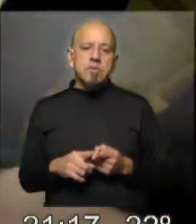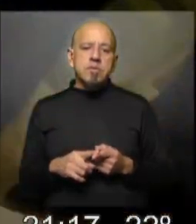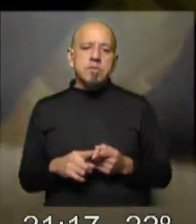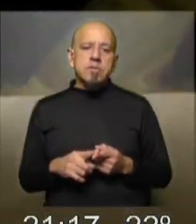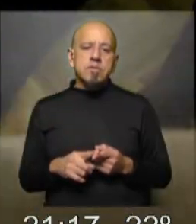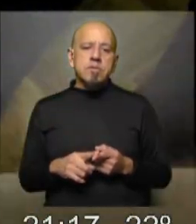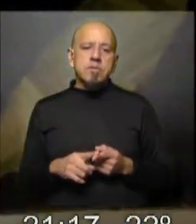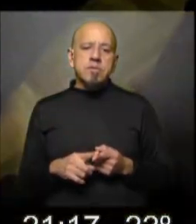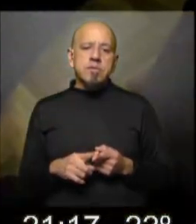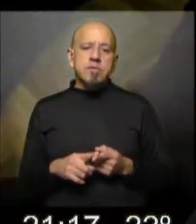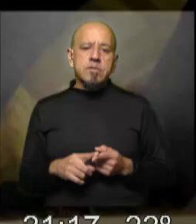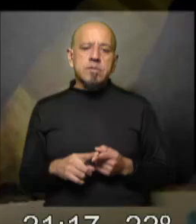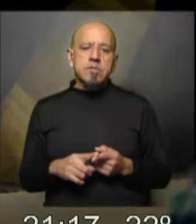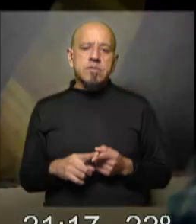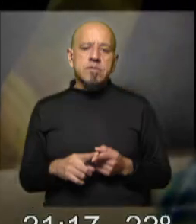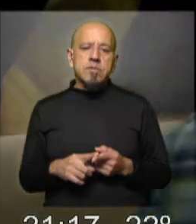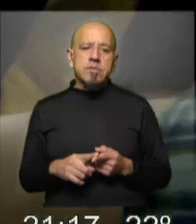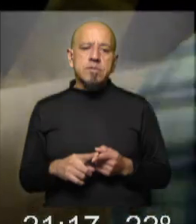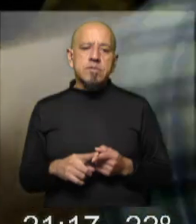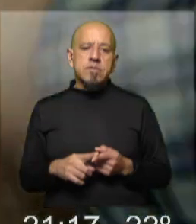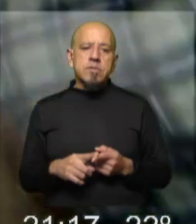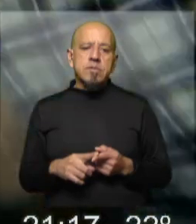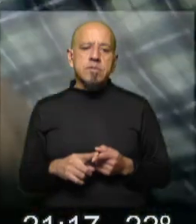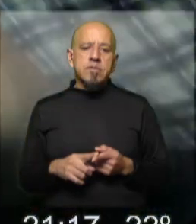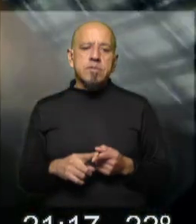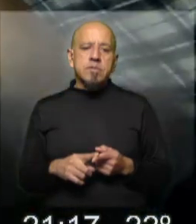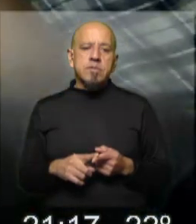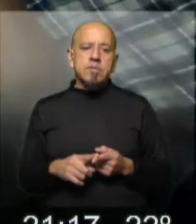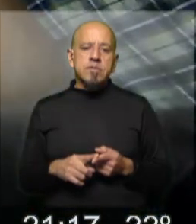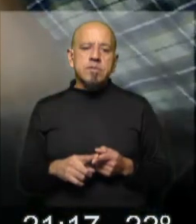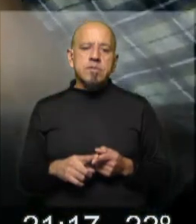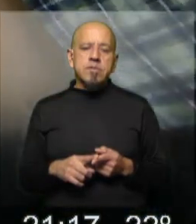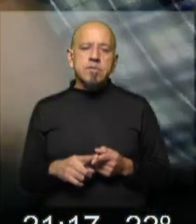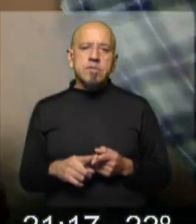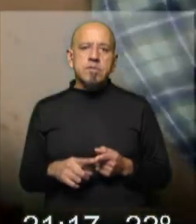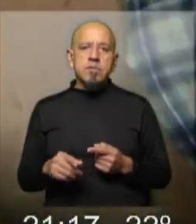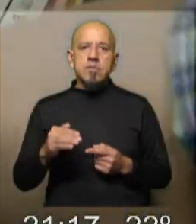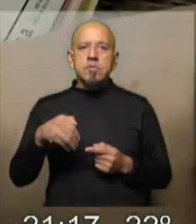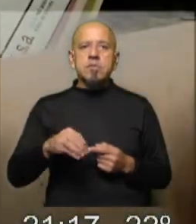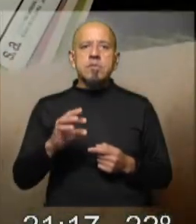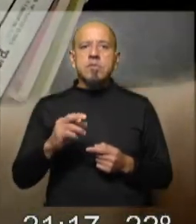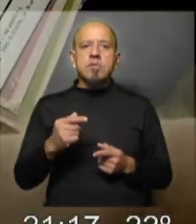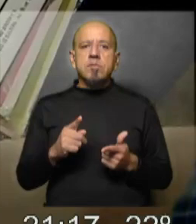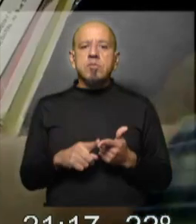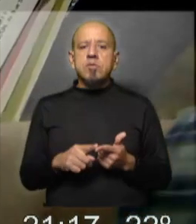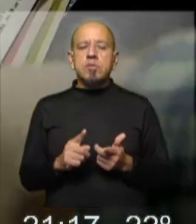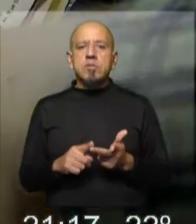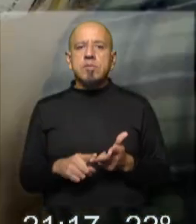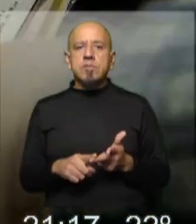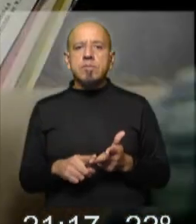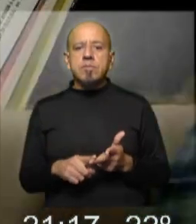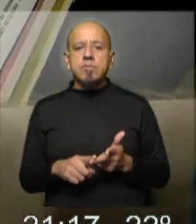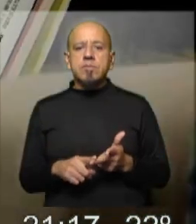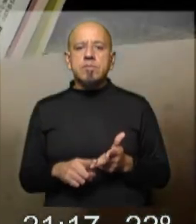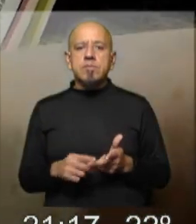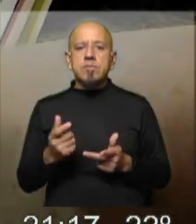Y también acá, yo qué sé, hay muchos. Sandra Mora, Soy Como el Viento, que está Aldo